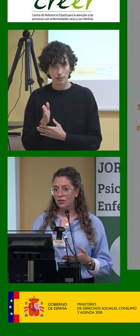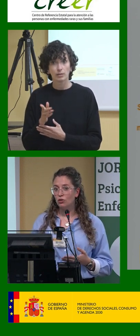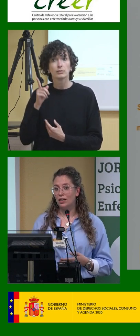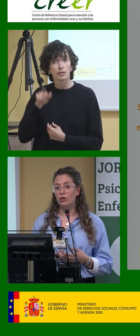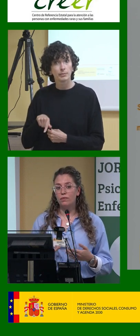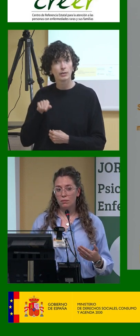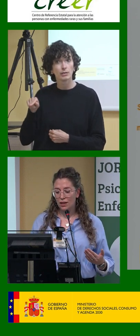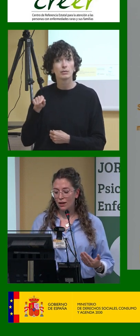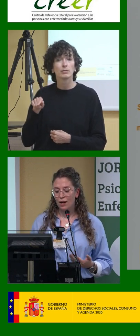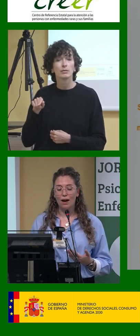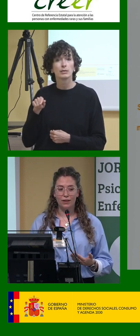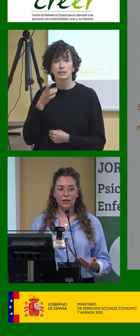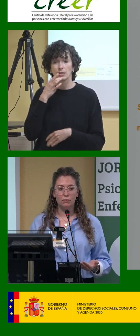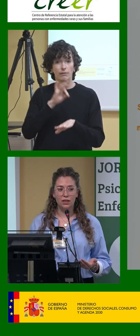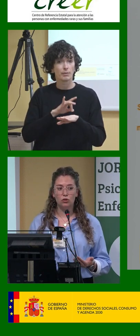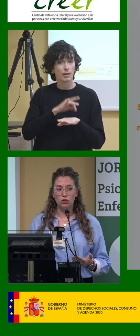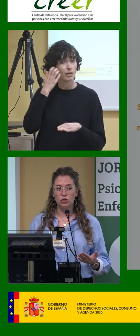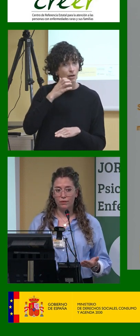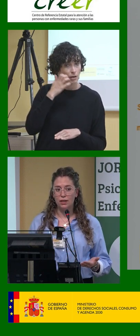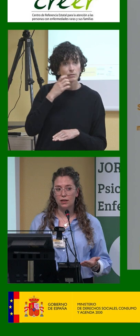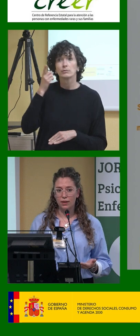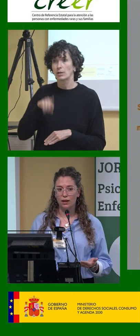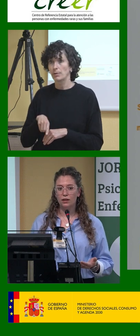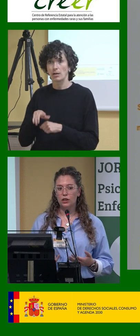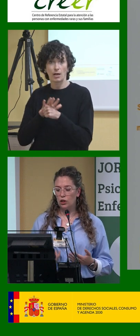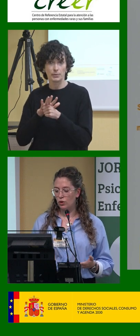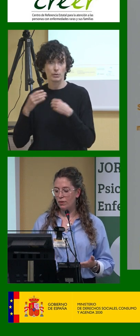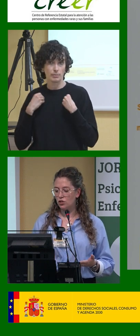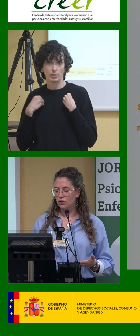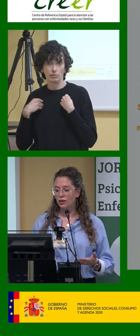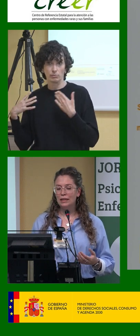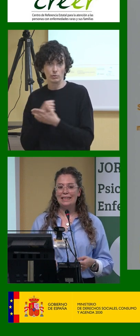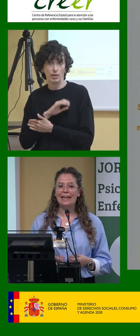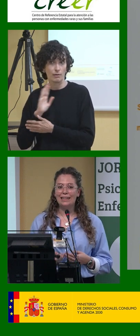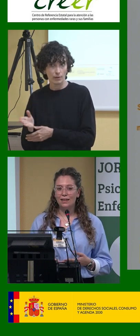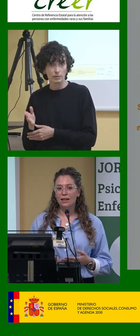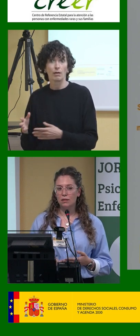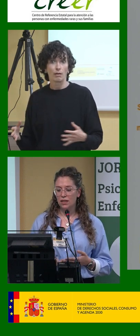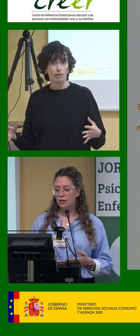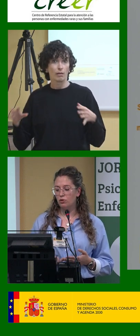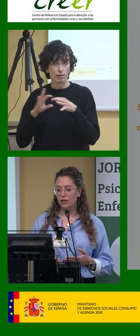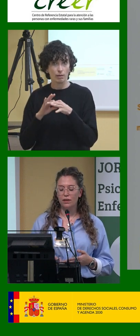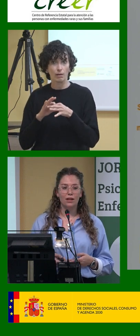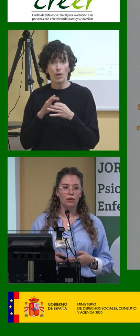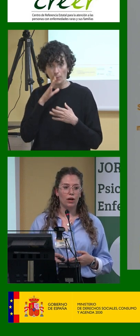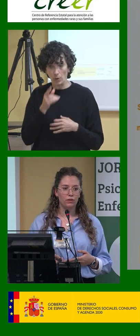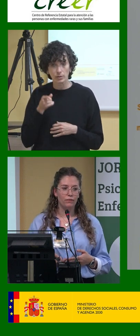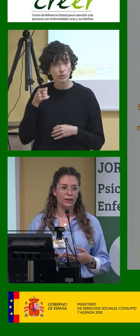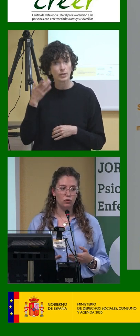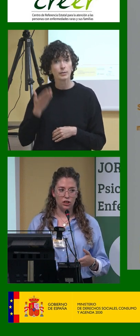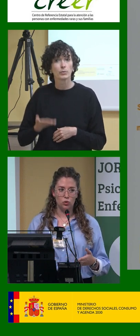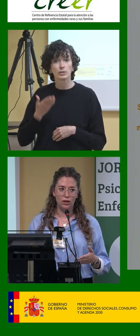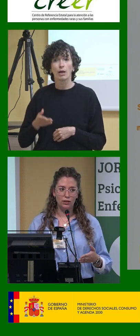relaciona también con que una enfermedad rara afecta también a todos los niveles de vida de una persona, y aquí radica también la importancia de la